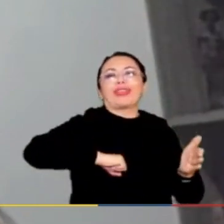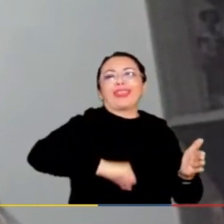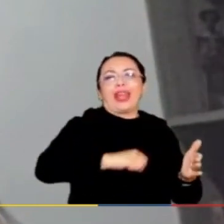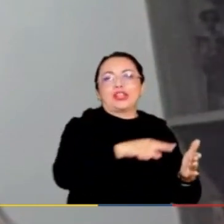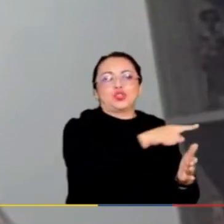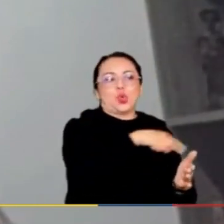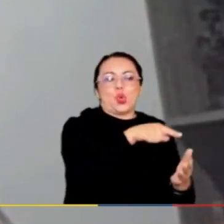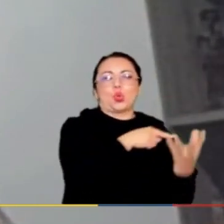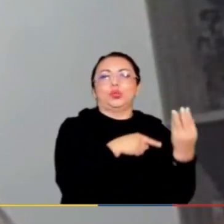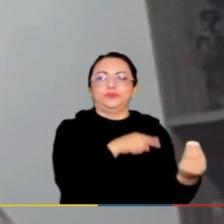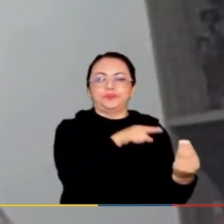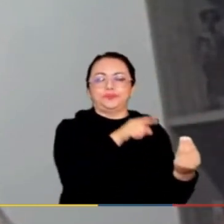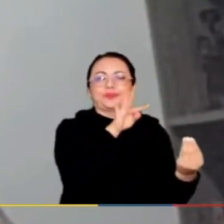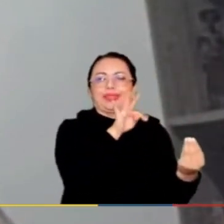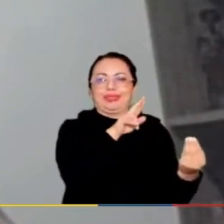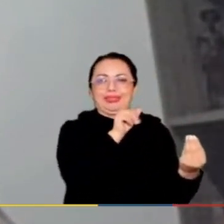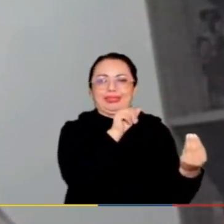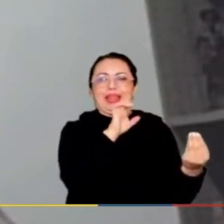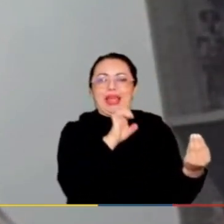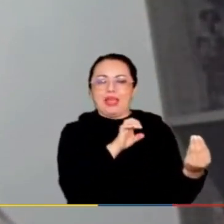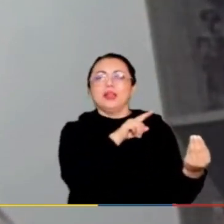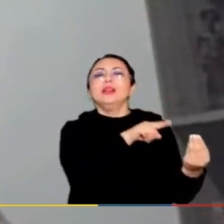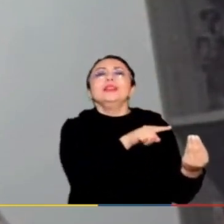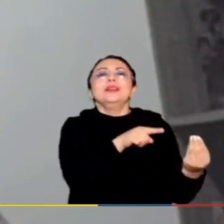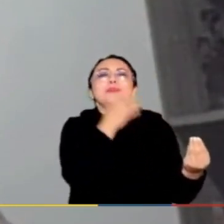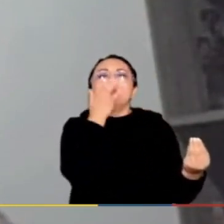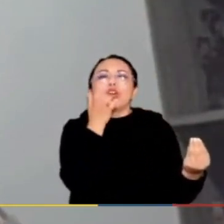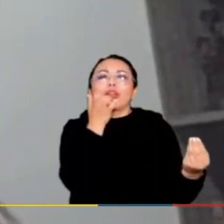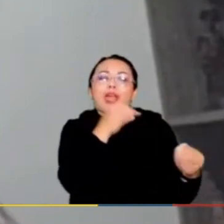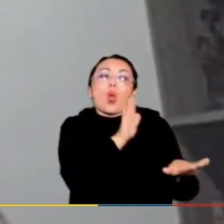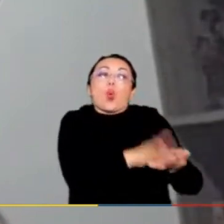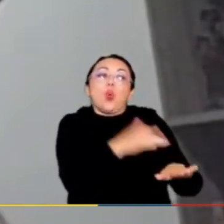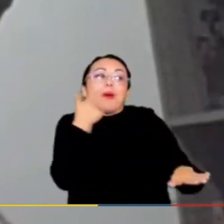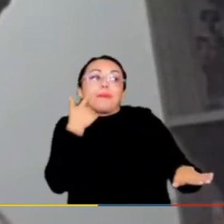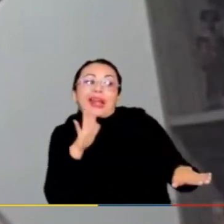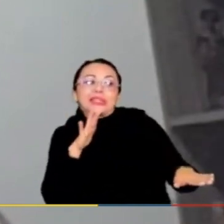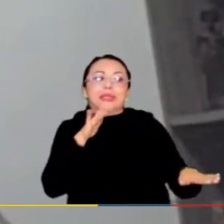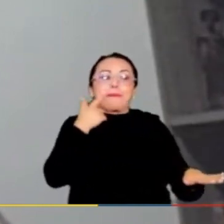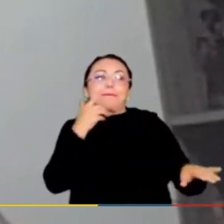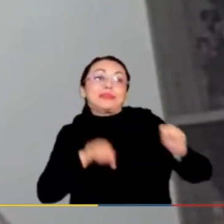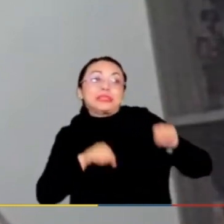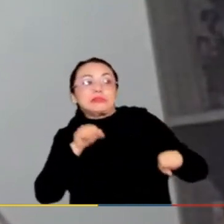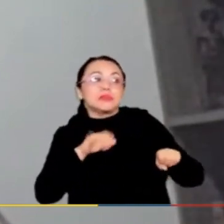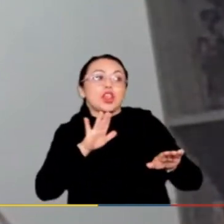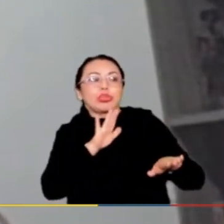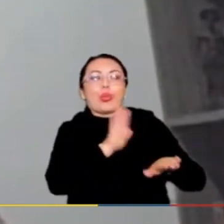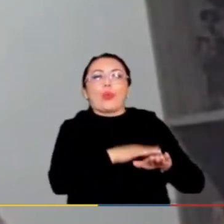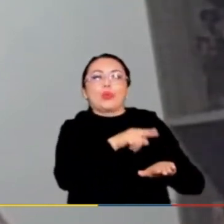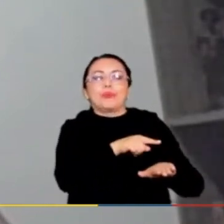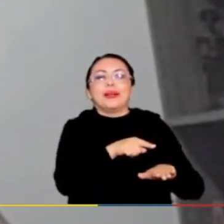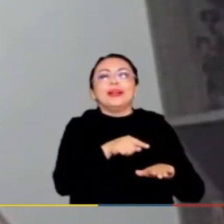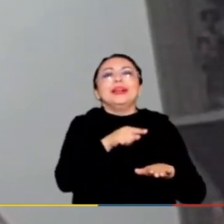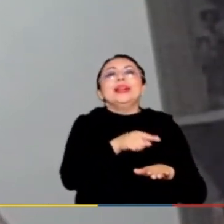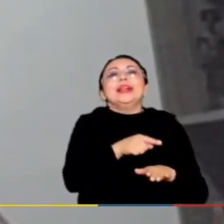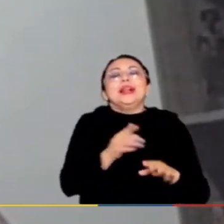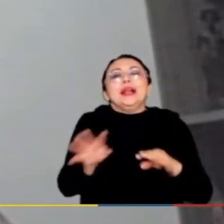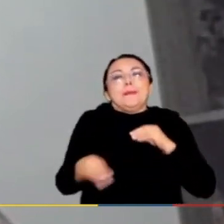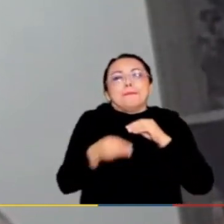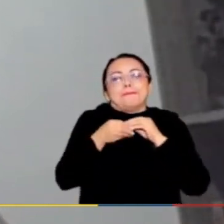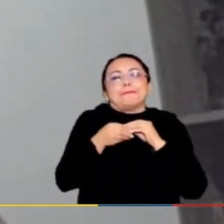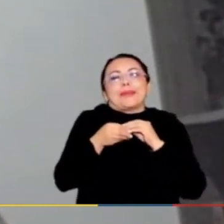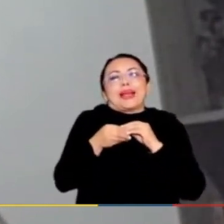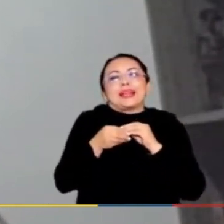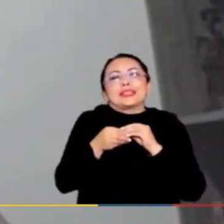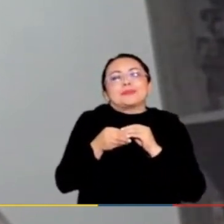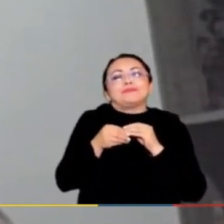Trade a la luz del régimen de responsabilidad por culpa presunta, la posición dominante del banco, la posición débil de Trade y el principio de indubio